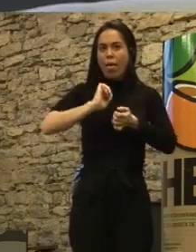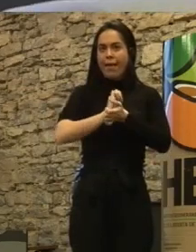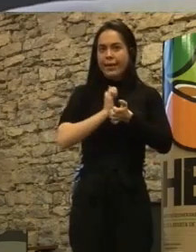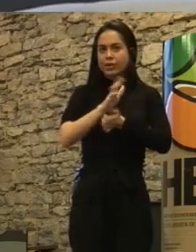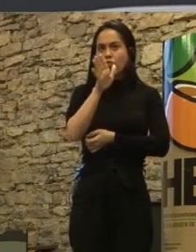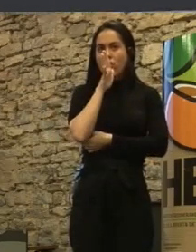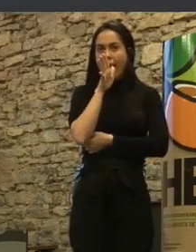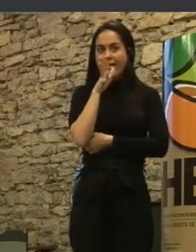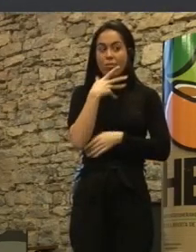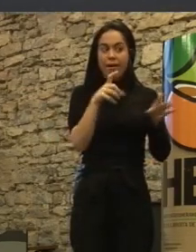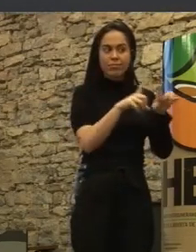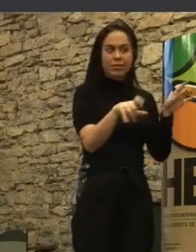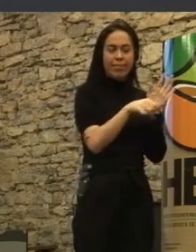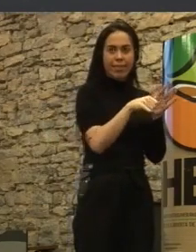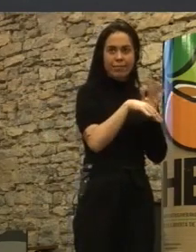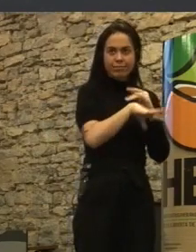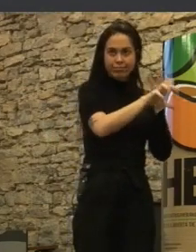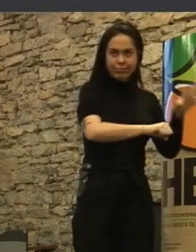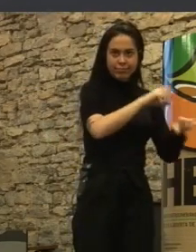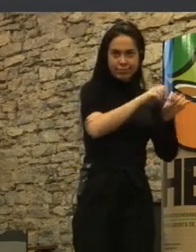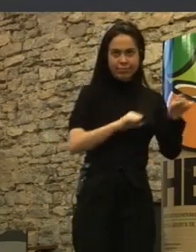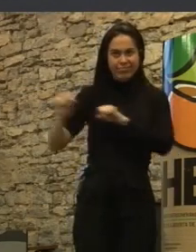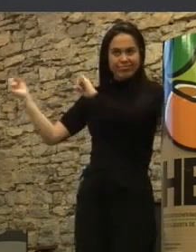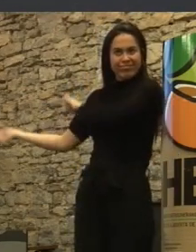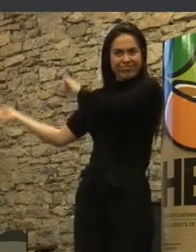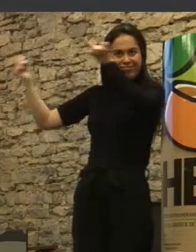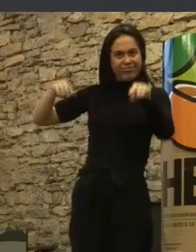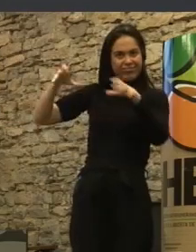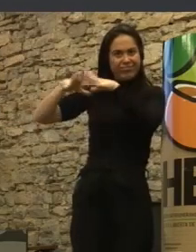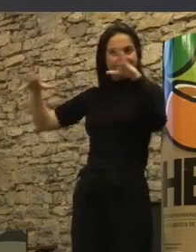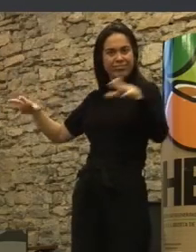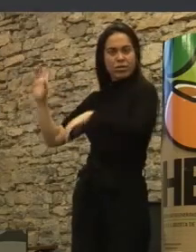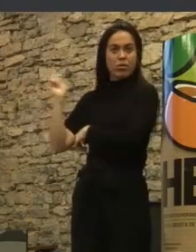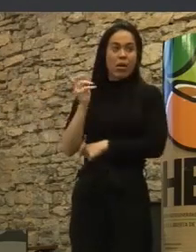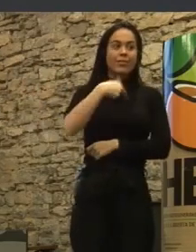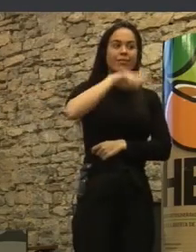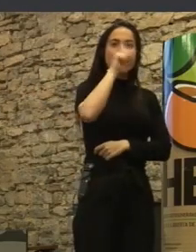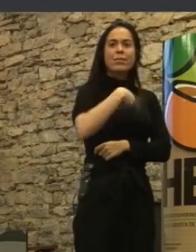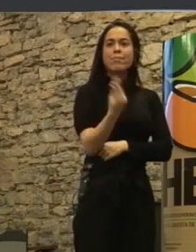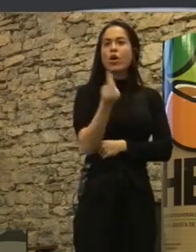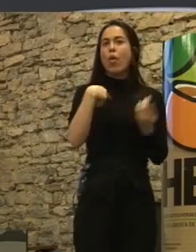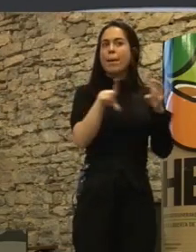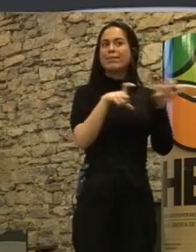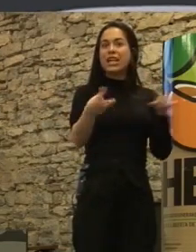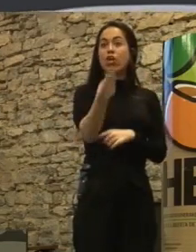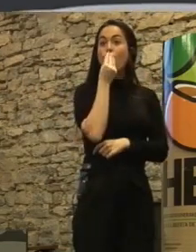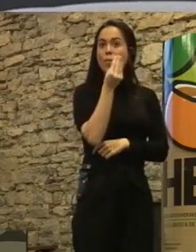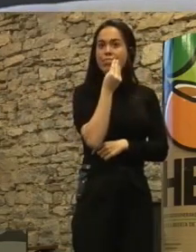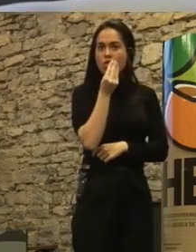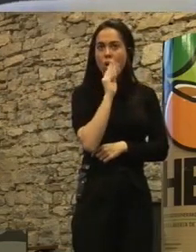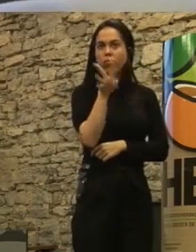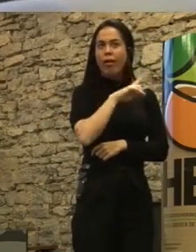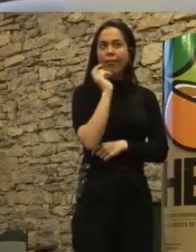que se comía en los comedores sociales, en los comedores empresariales, no sé cómo se llamen, el comedor